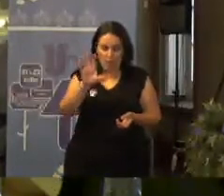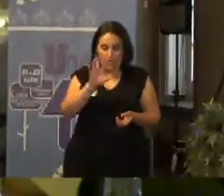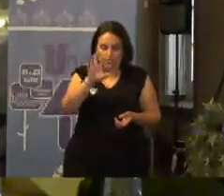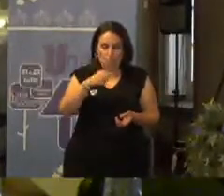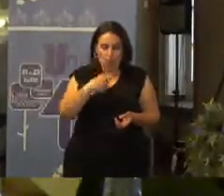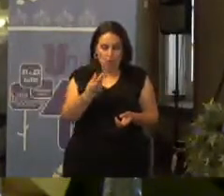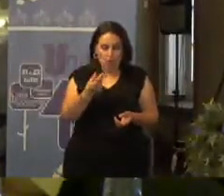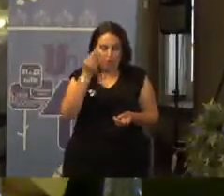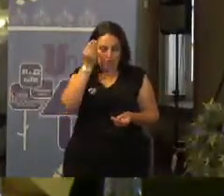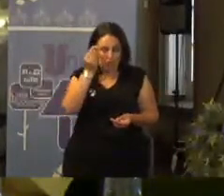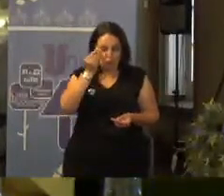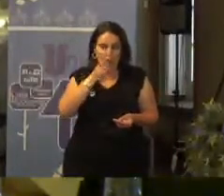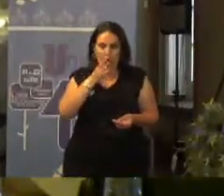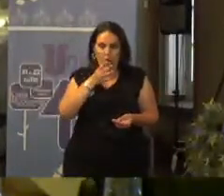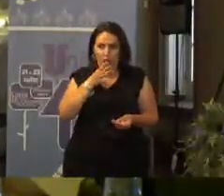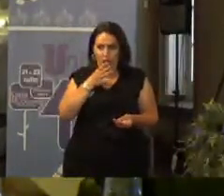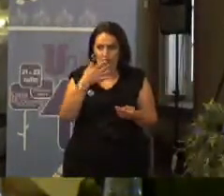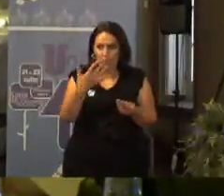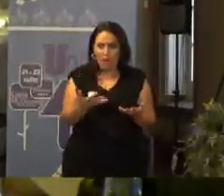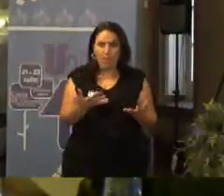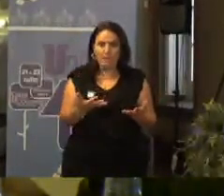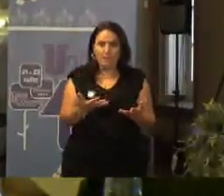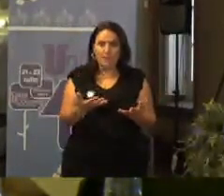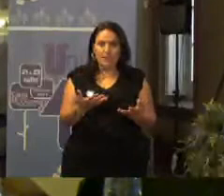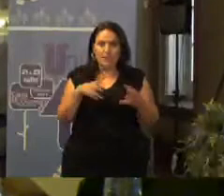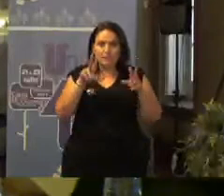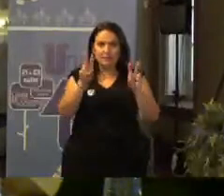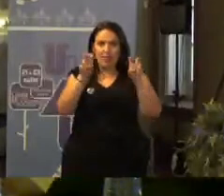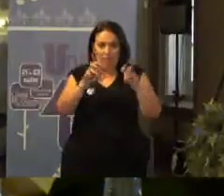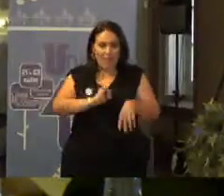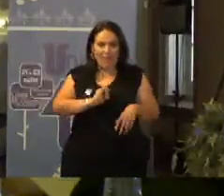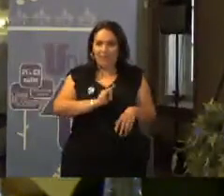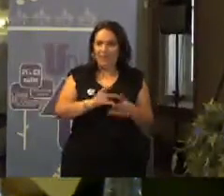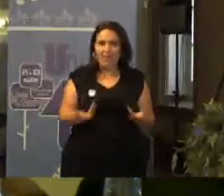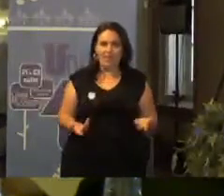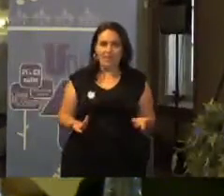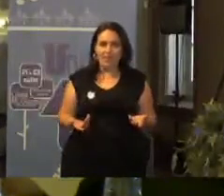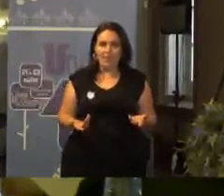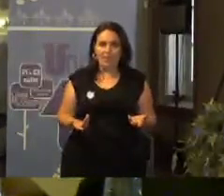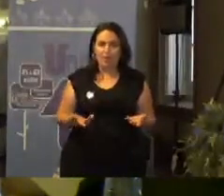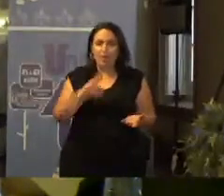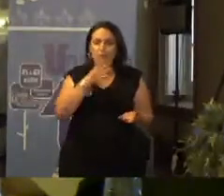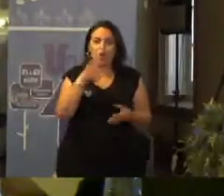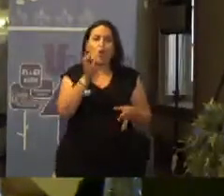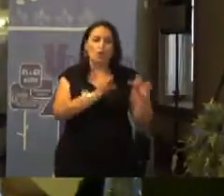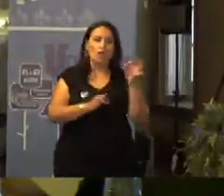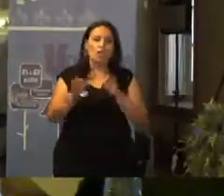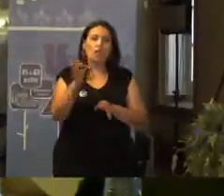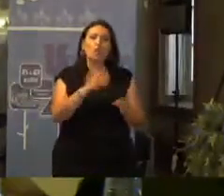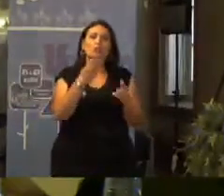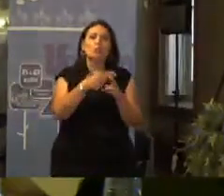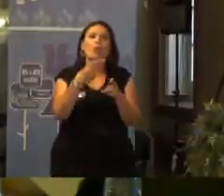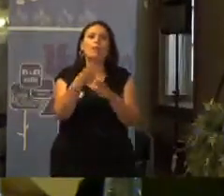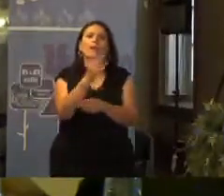país sigue sendo aínda hoxe a cuestión identitaria. E hai organizacións